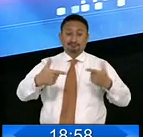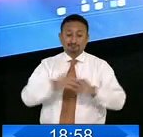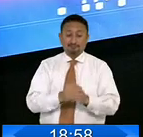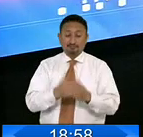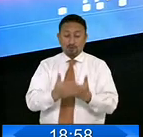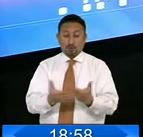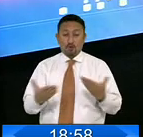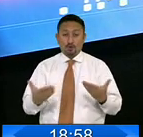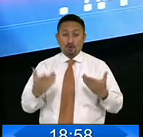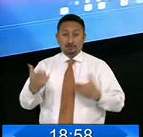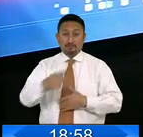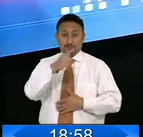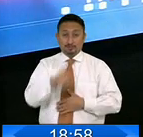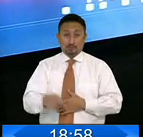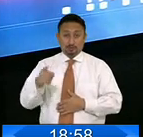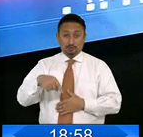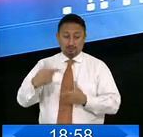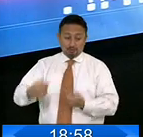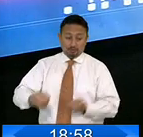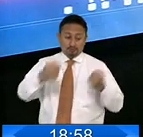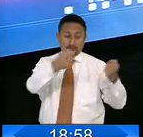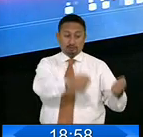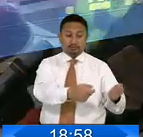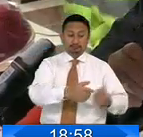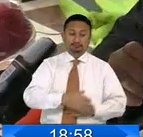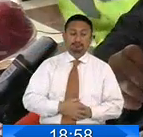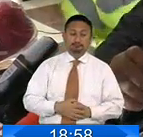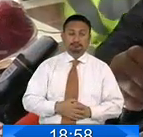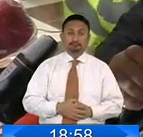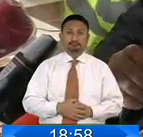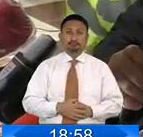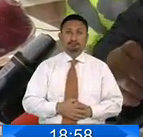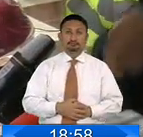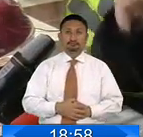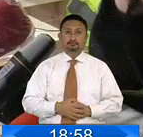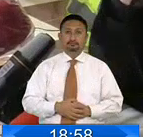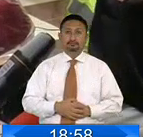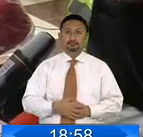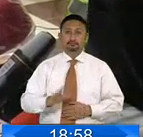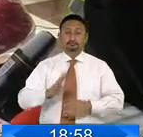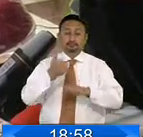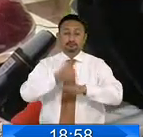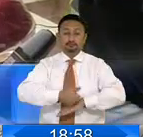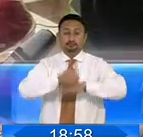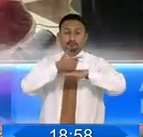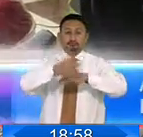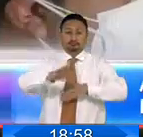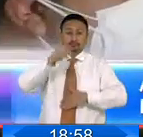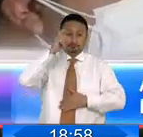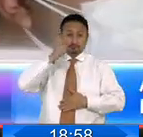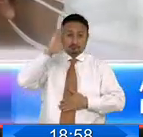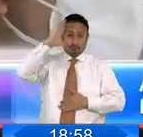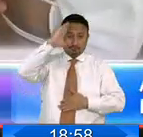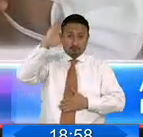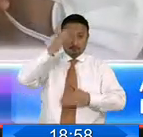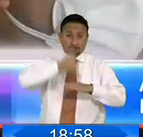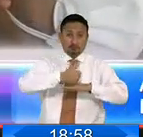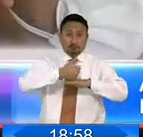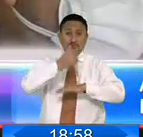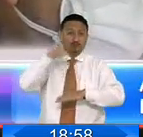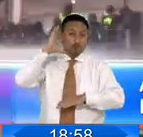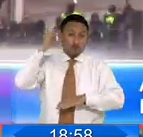objetos prohibidos fueron requisados las máximas autoridades de fiscalía policía y gobernación del azuay